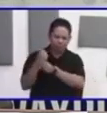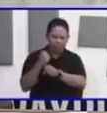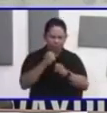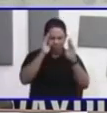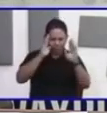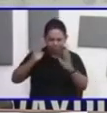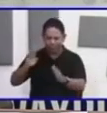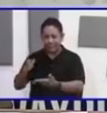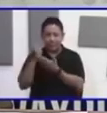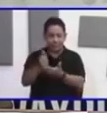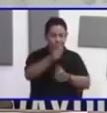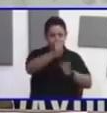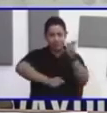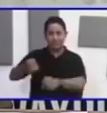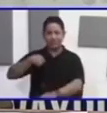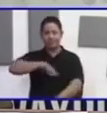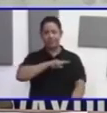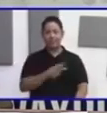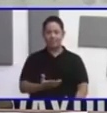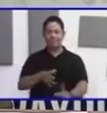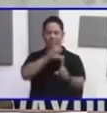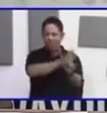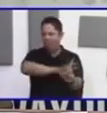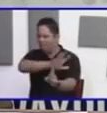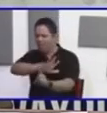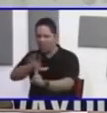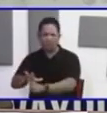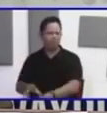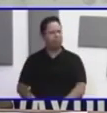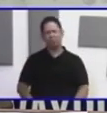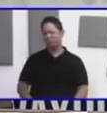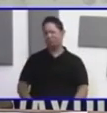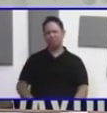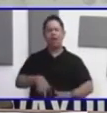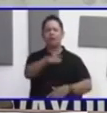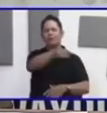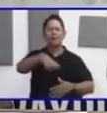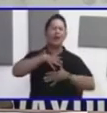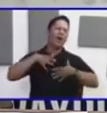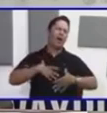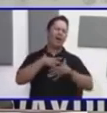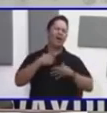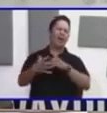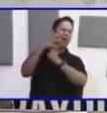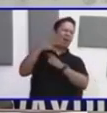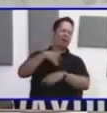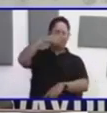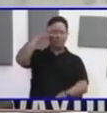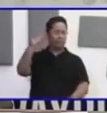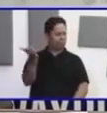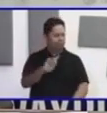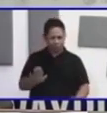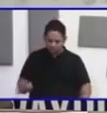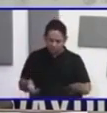ningún momento queremos disgustarlo, molestarlo. Es importante que la comunidad se concientice de todas